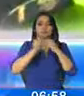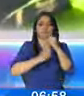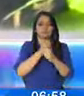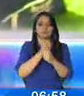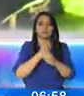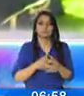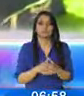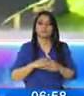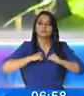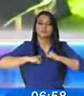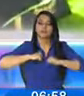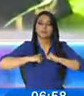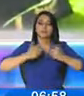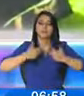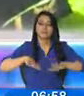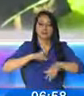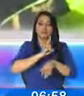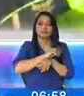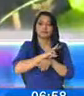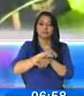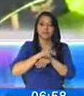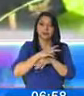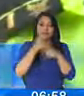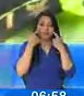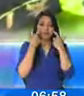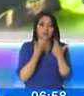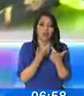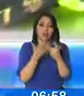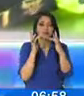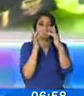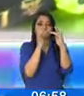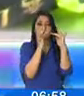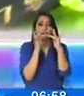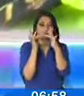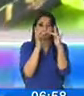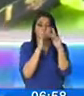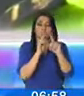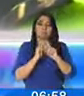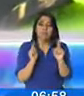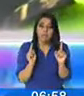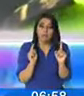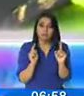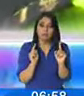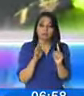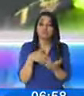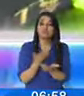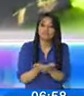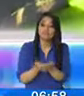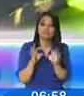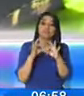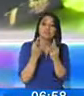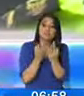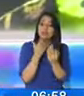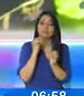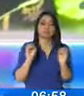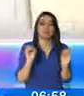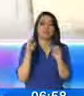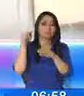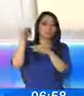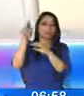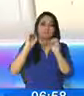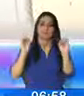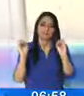trámites ya se lo está haciendo a través de fiscalía para los contactos respectivos pero Vuelvo y repito al lugar no se hicieron presentes